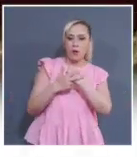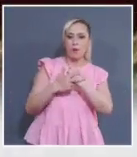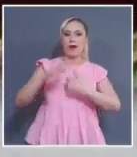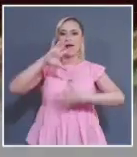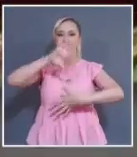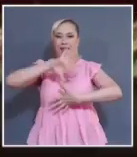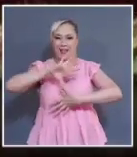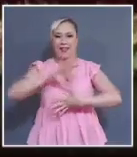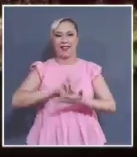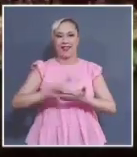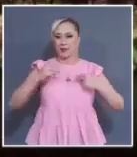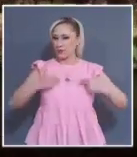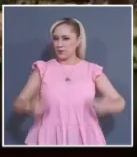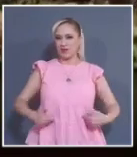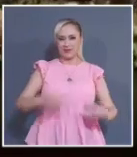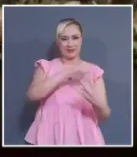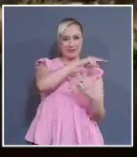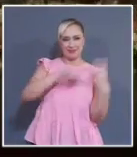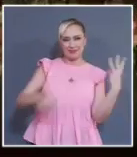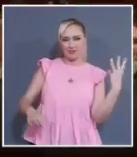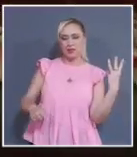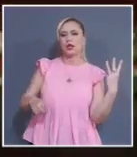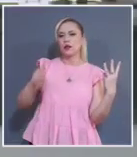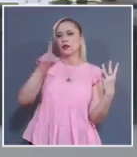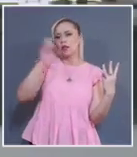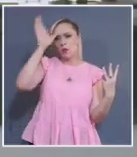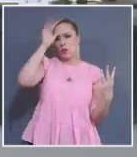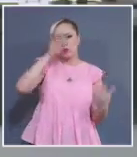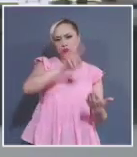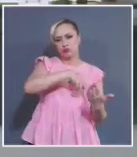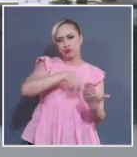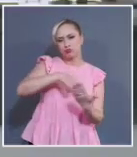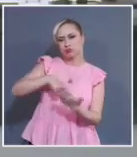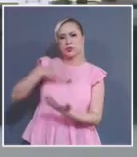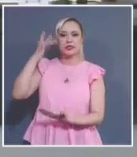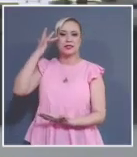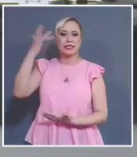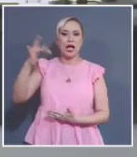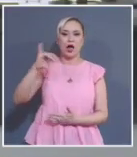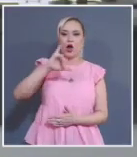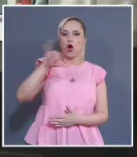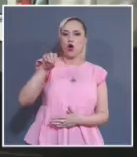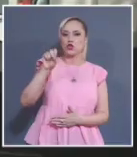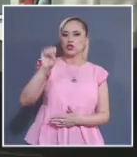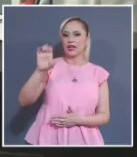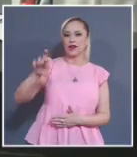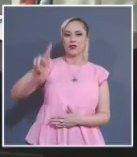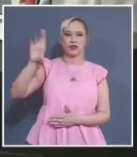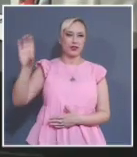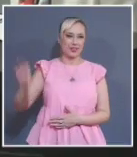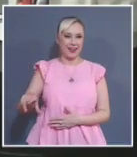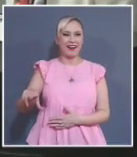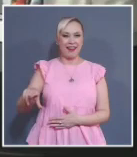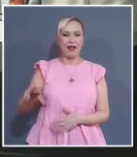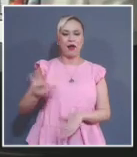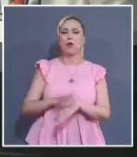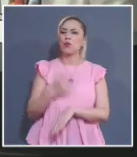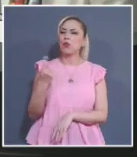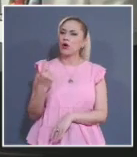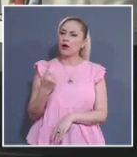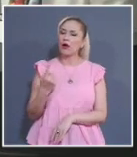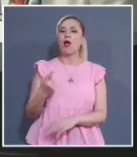Humanos suscribieron la segunda Declaración de San José, reafirmando su compromiso con los principios y objetivos contenidos en